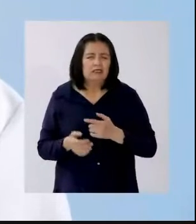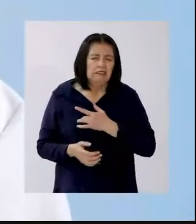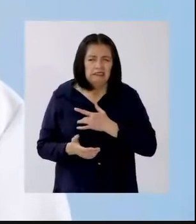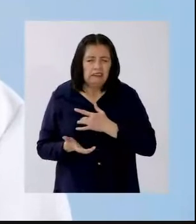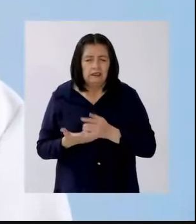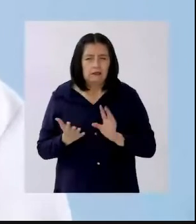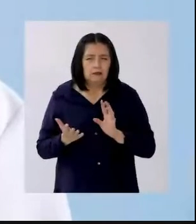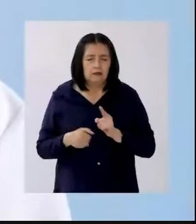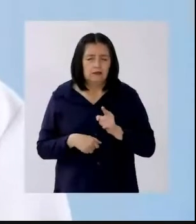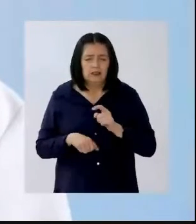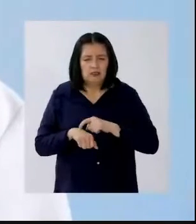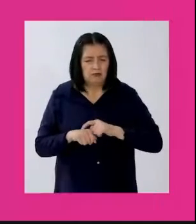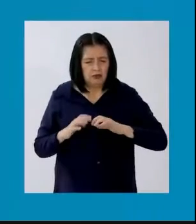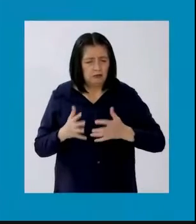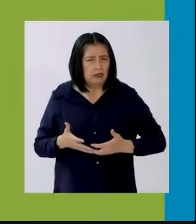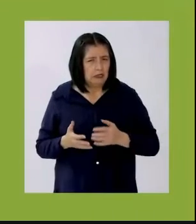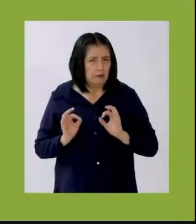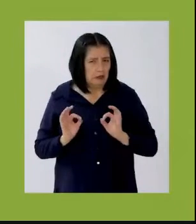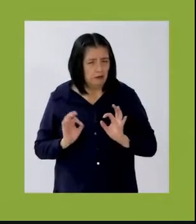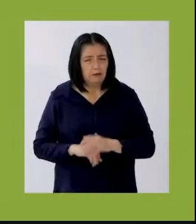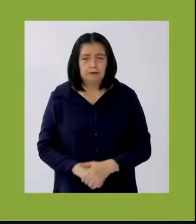alarma durante el embarazo.